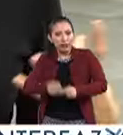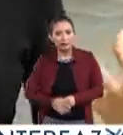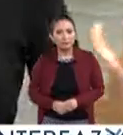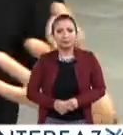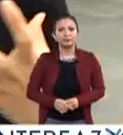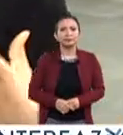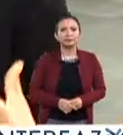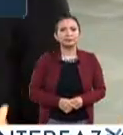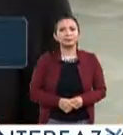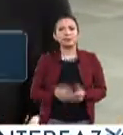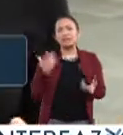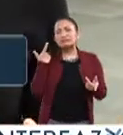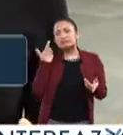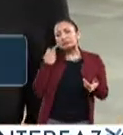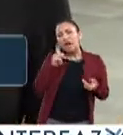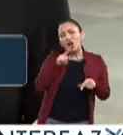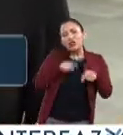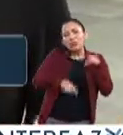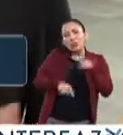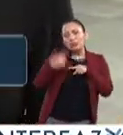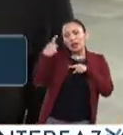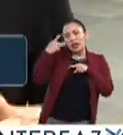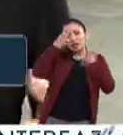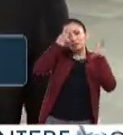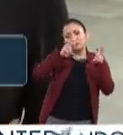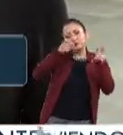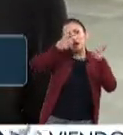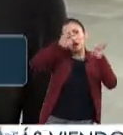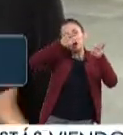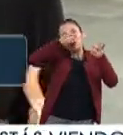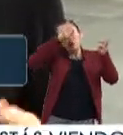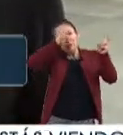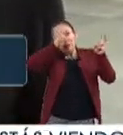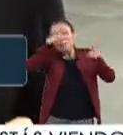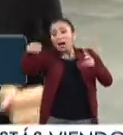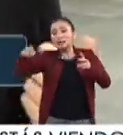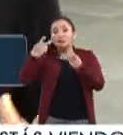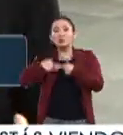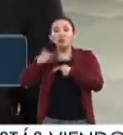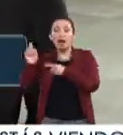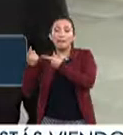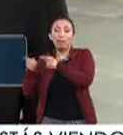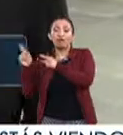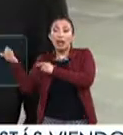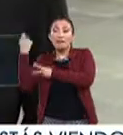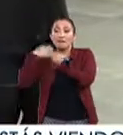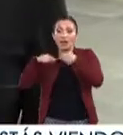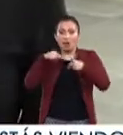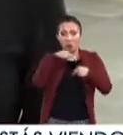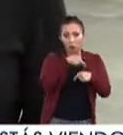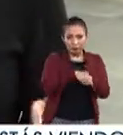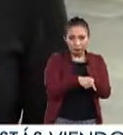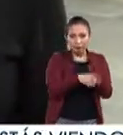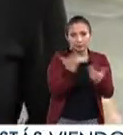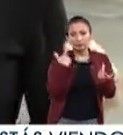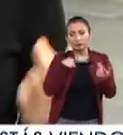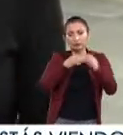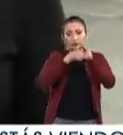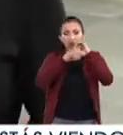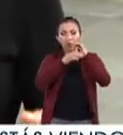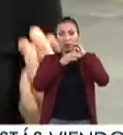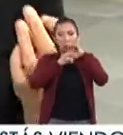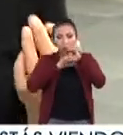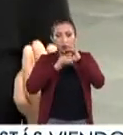Pero dependiendo el programa del concierto son los músicos, ¿no? Entonces en este caso vino un trombonista,